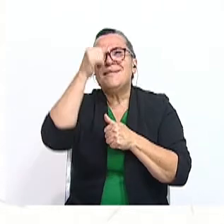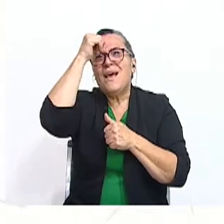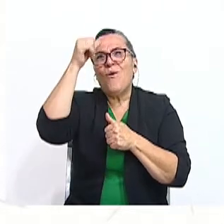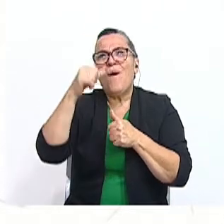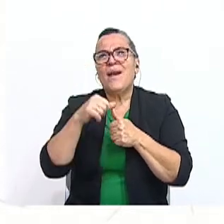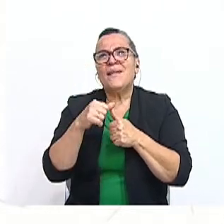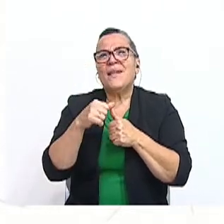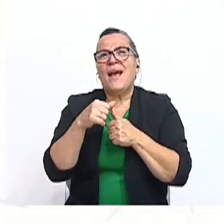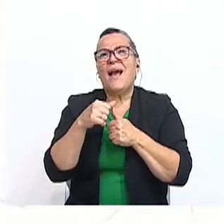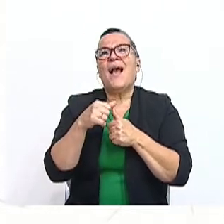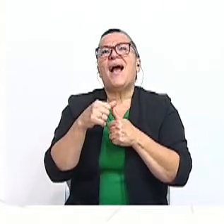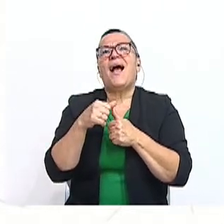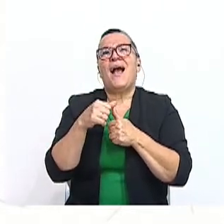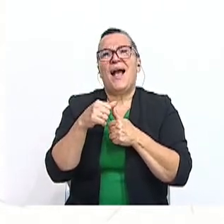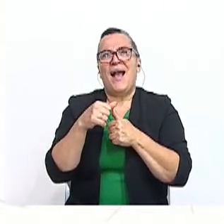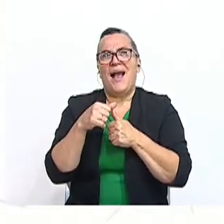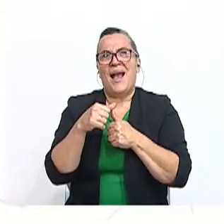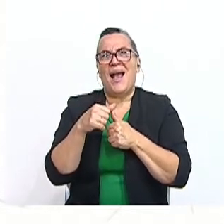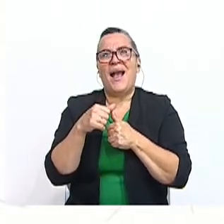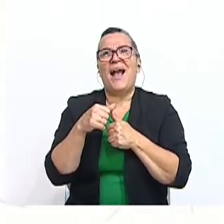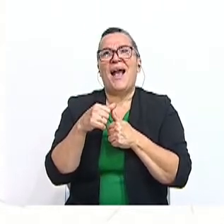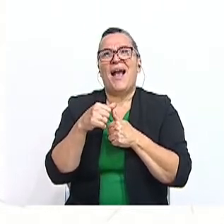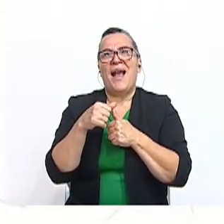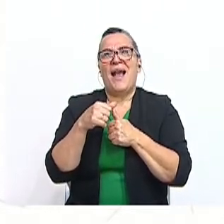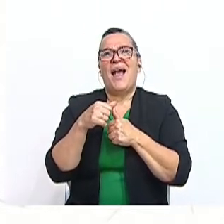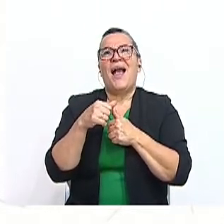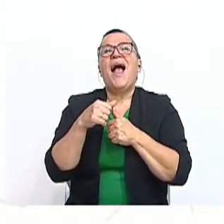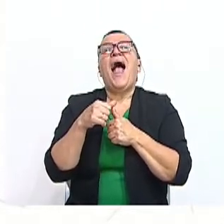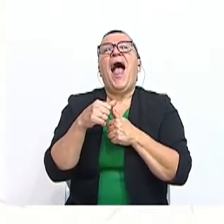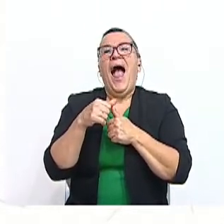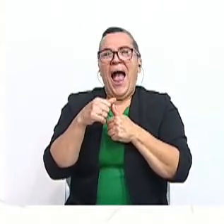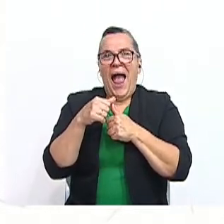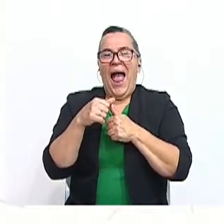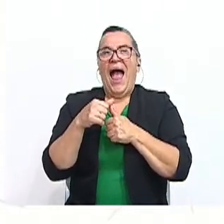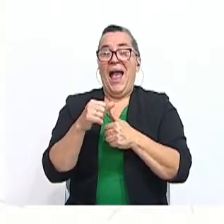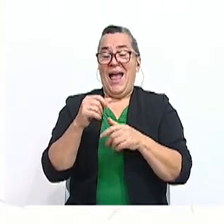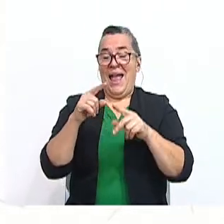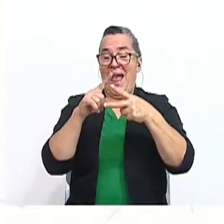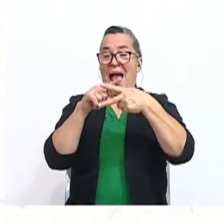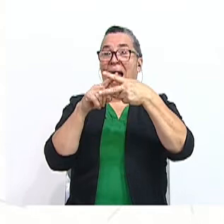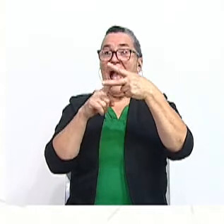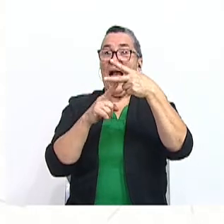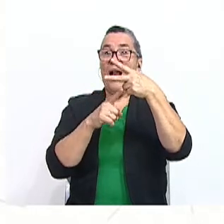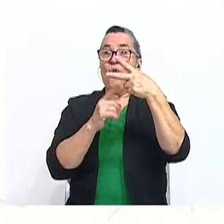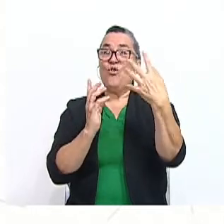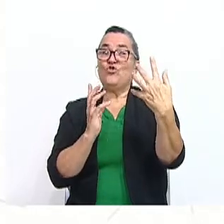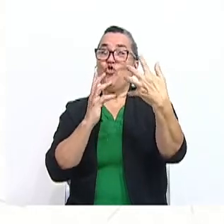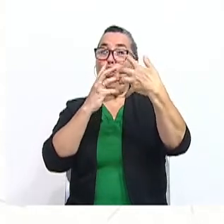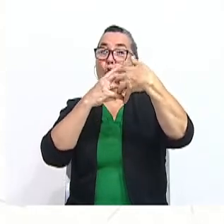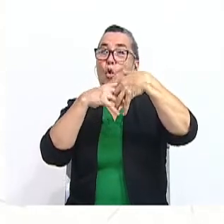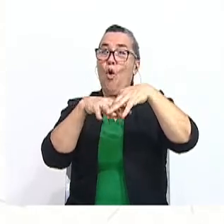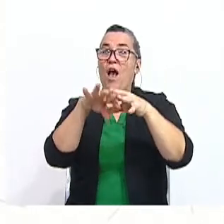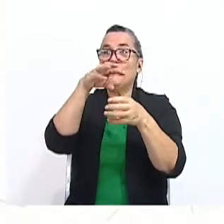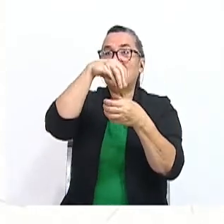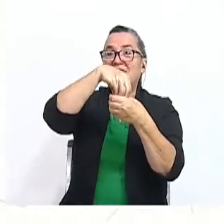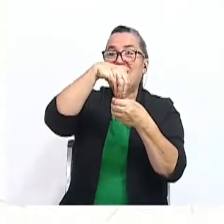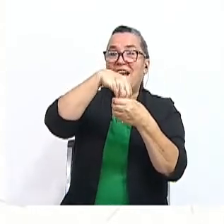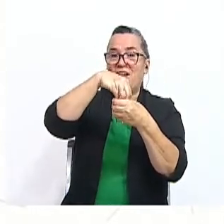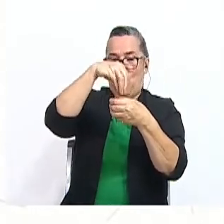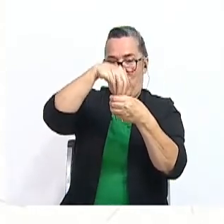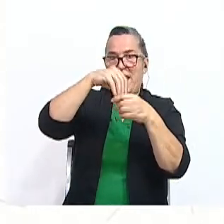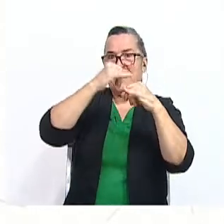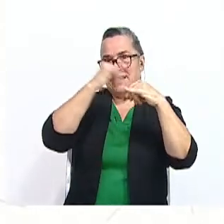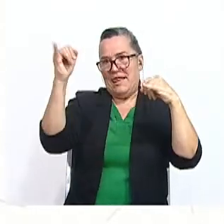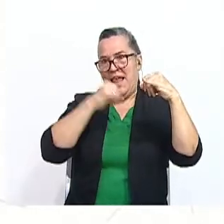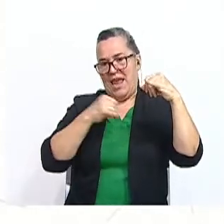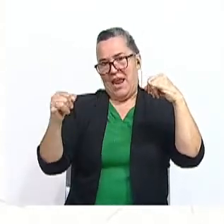bien? Muy bien. Siguen lo que son ángulos conjugados internos, que son los que están en la parte interna de